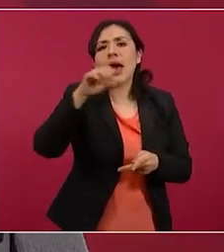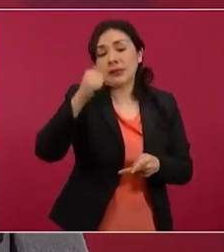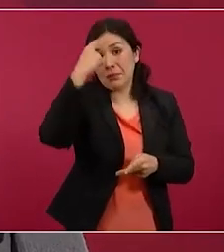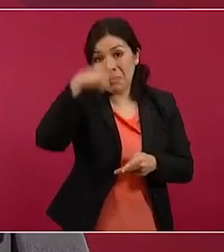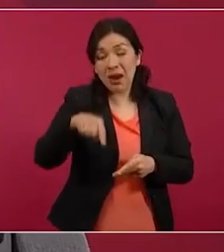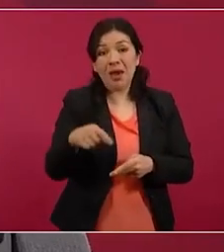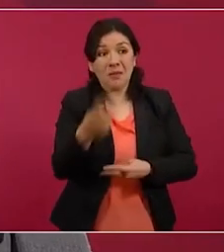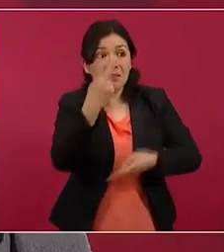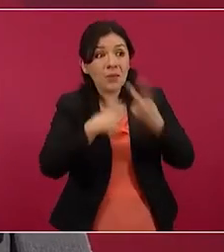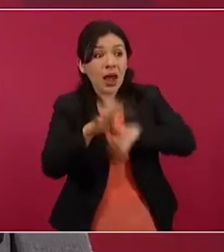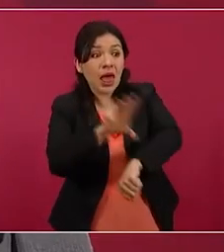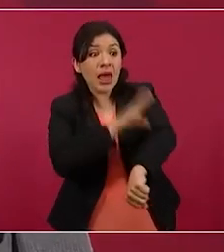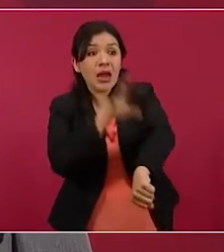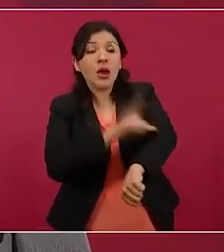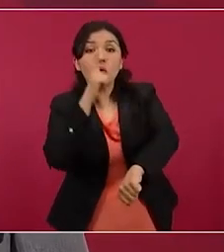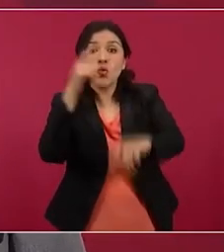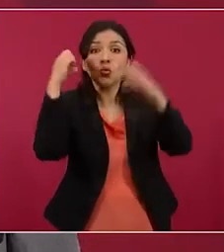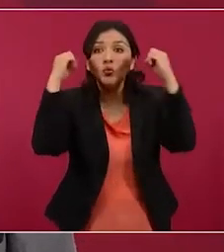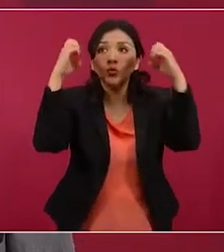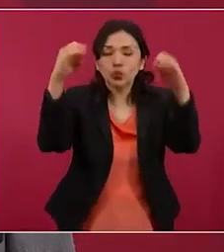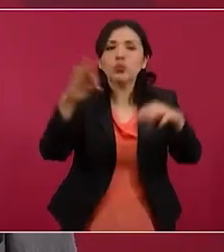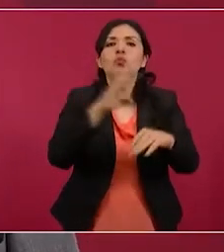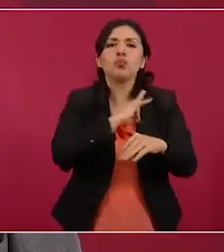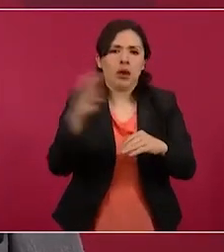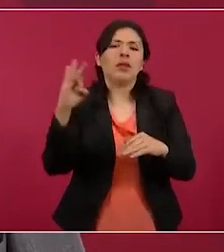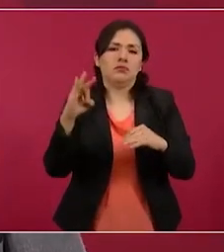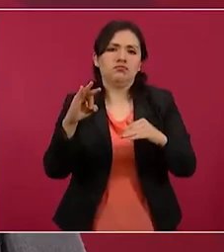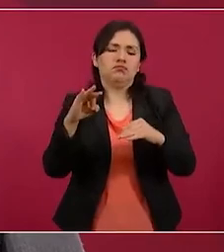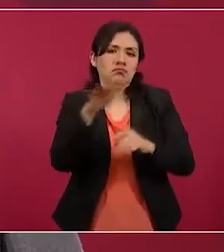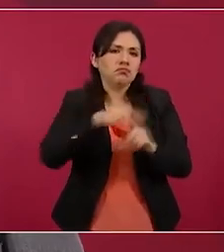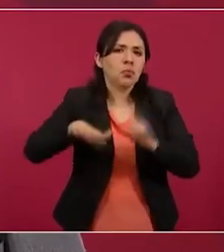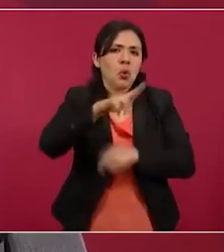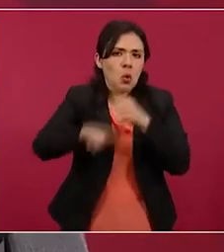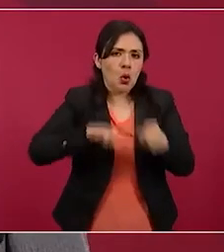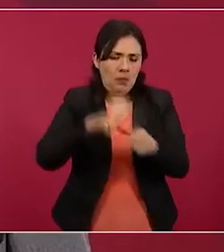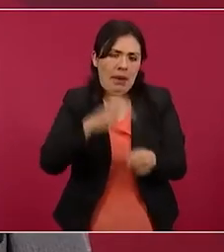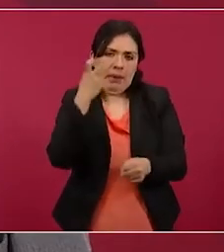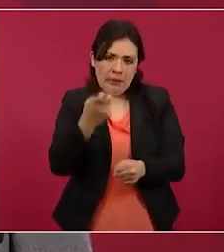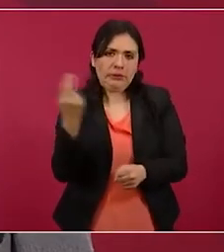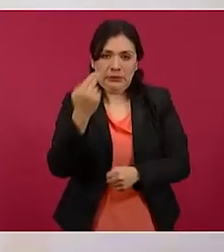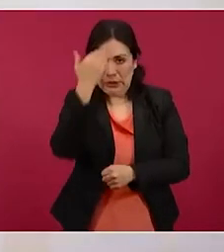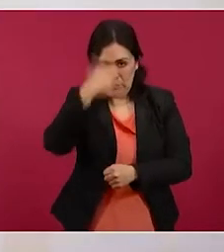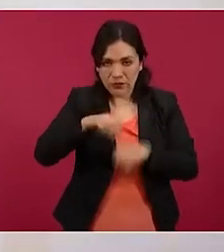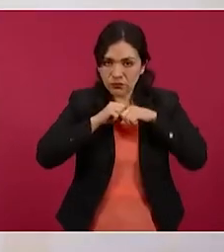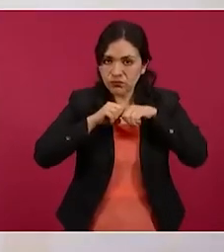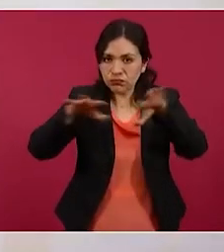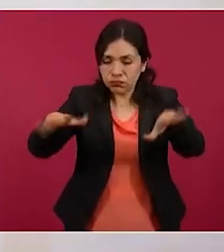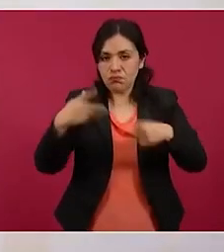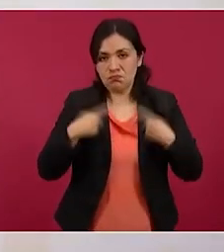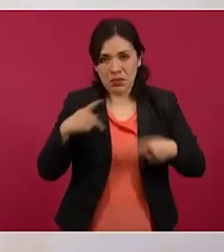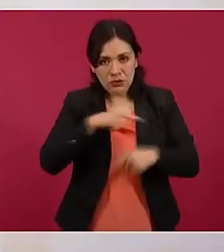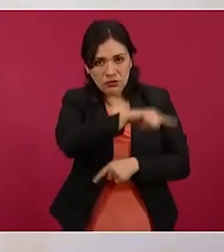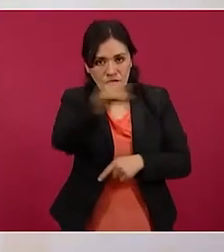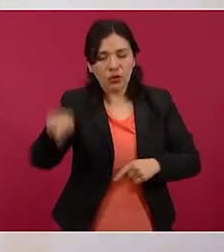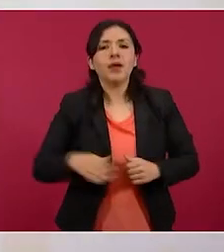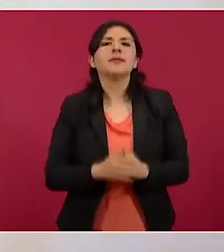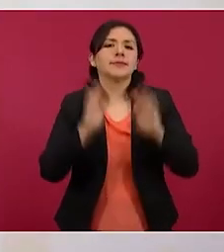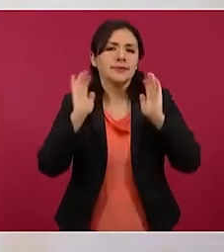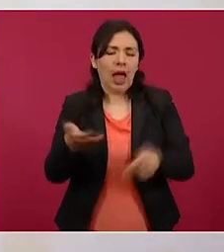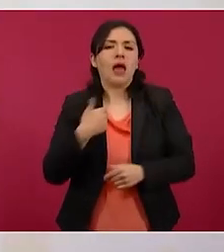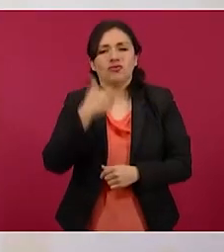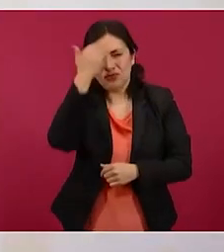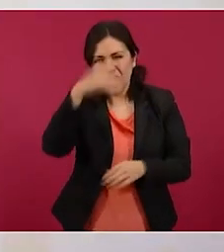la energía eléctrica. Eso, informarle a la gente que ya tenemos ese